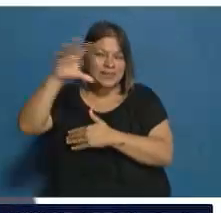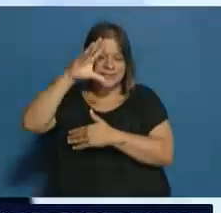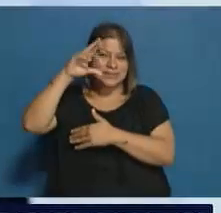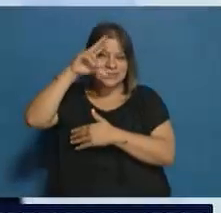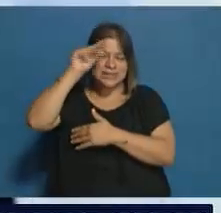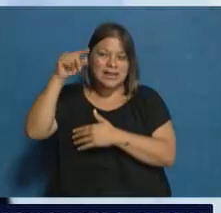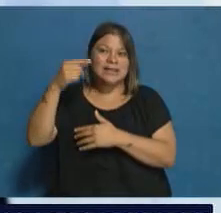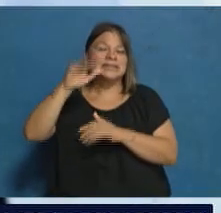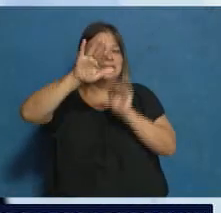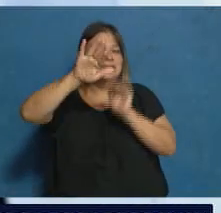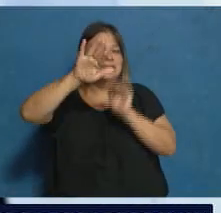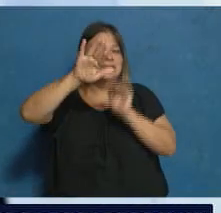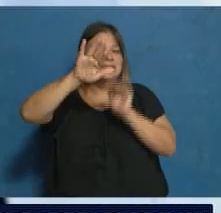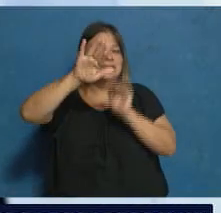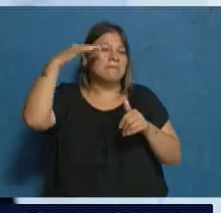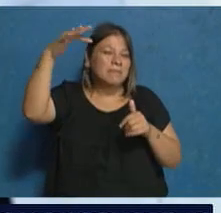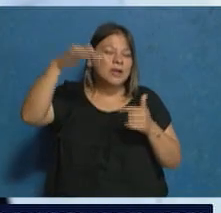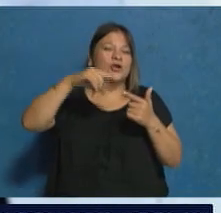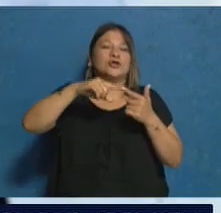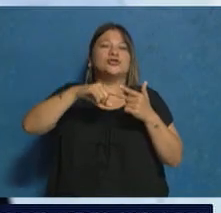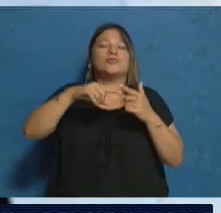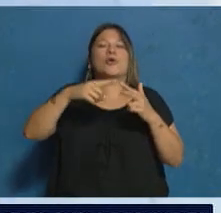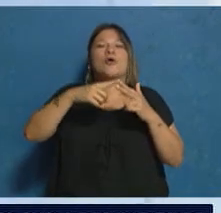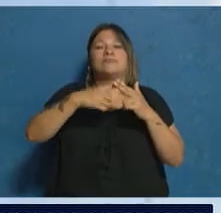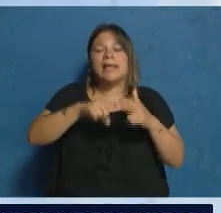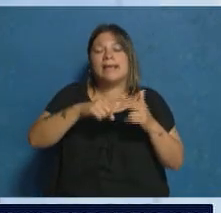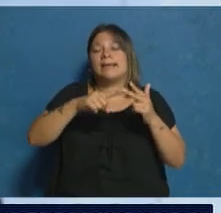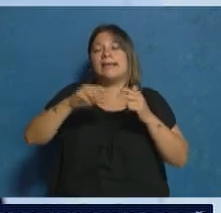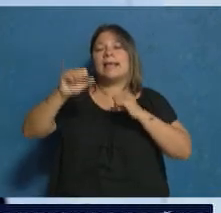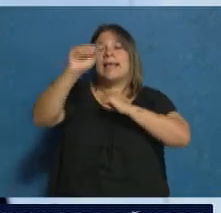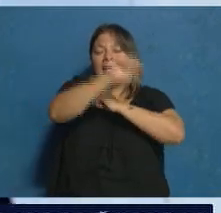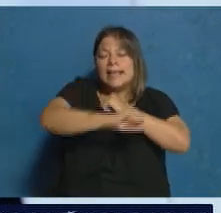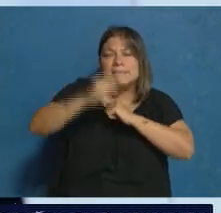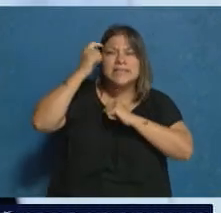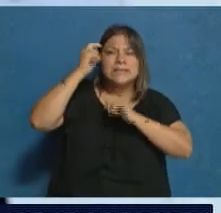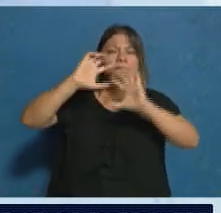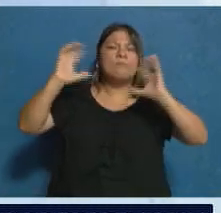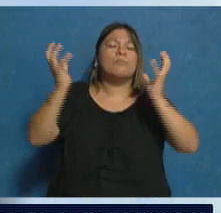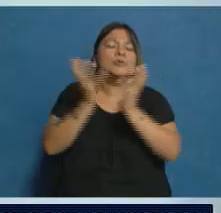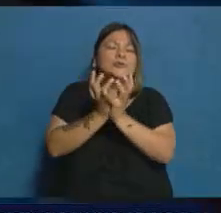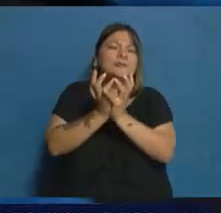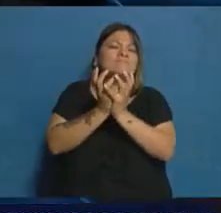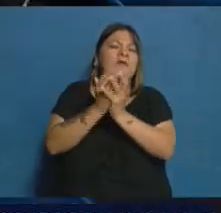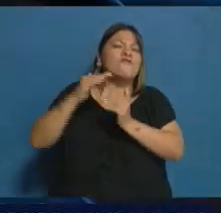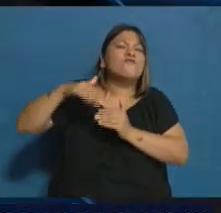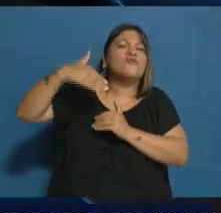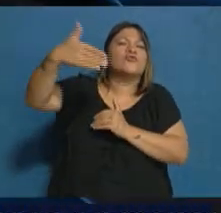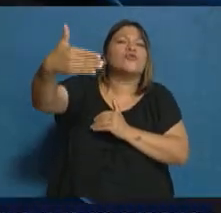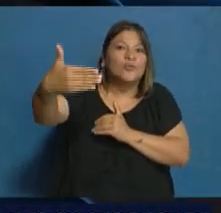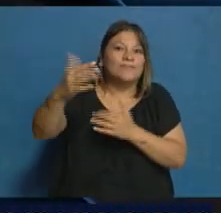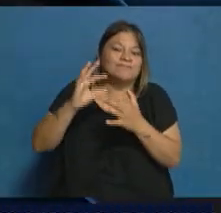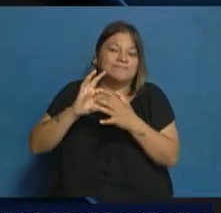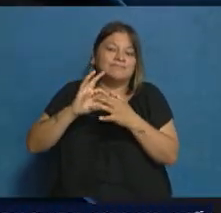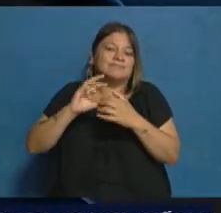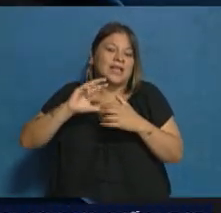pensadores, filósofos, técnicos, ingenieros que están pensando hacia dónde va el mundo. La innovación tiene que ver con eso porque un